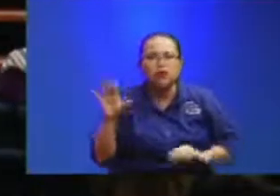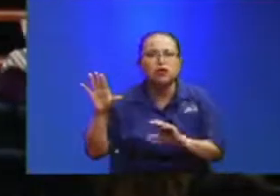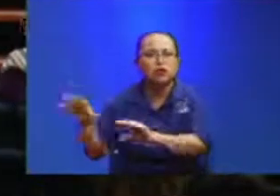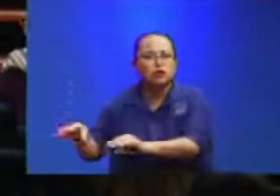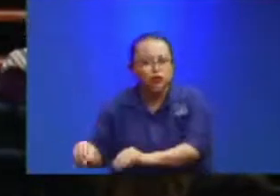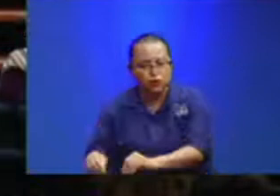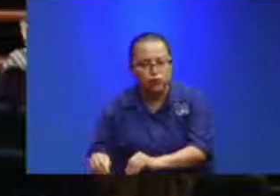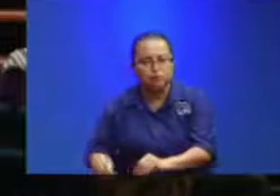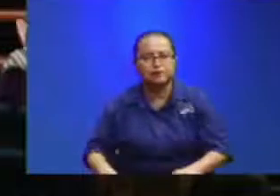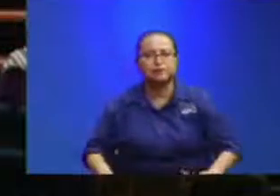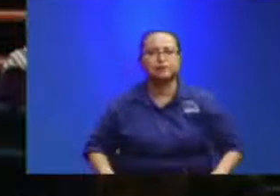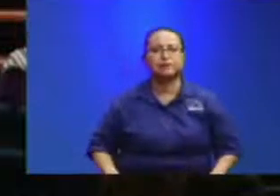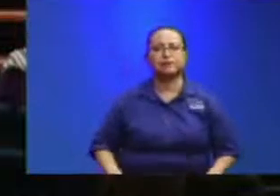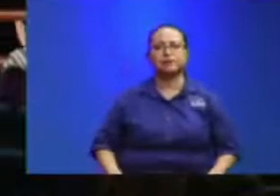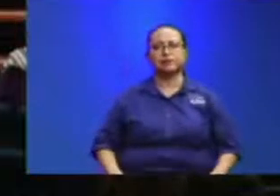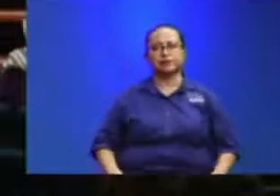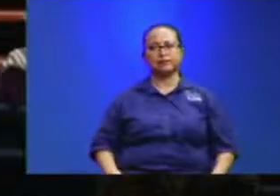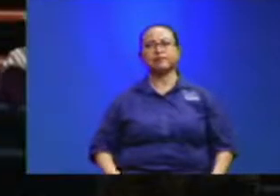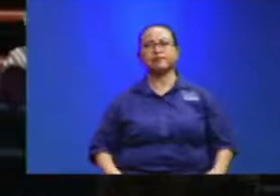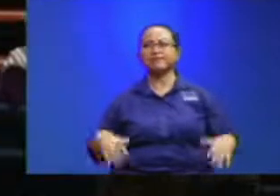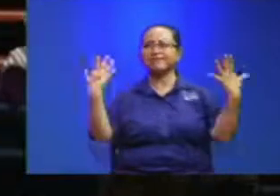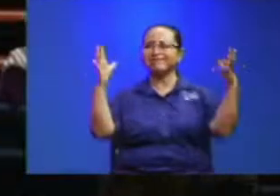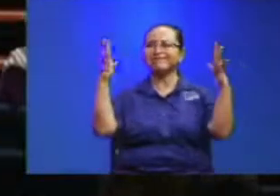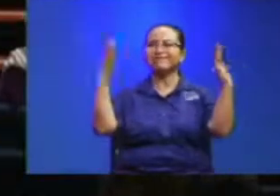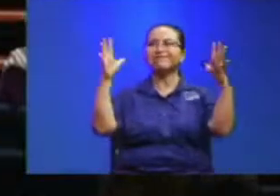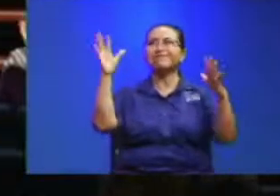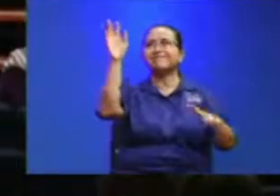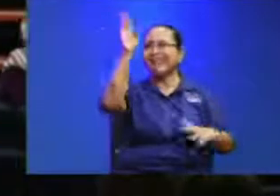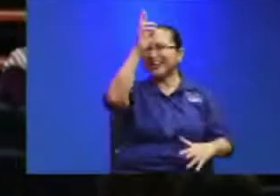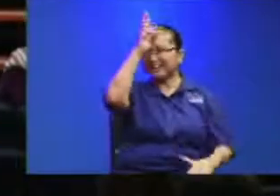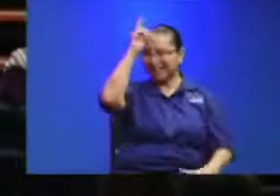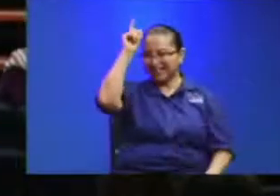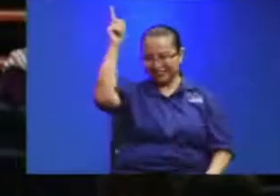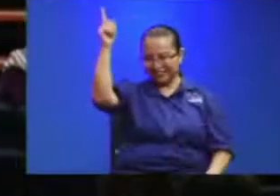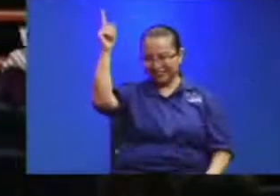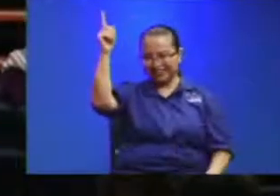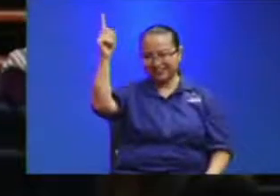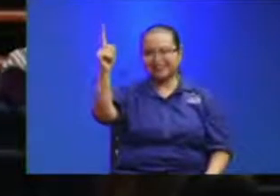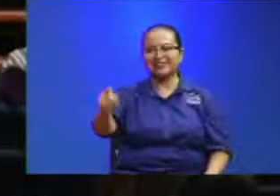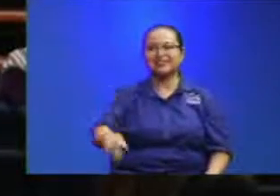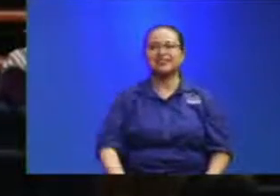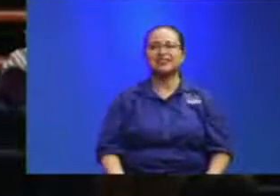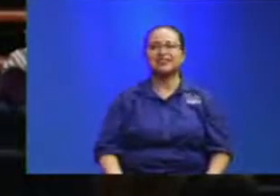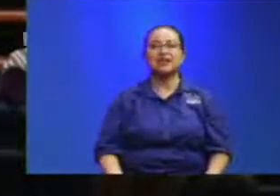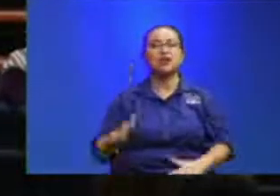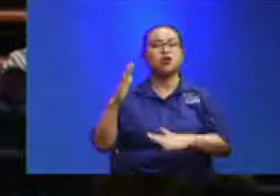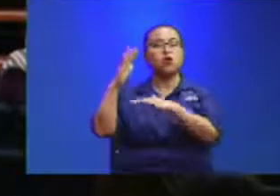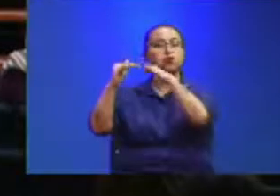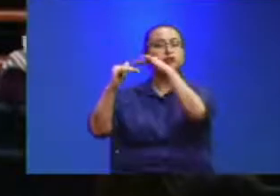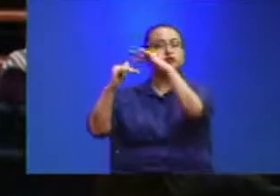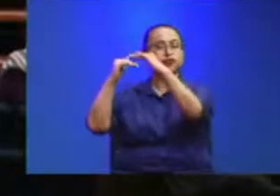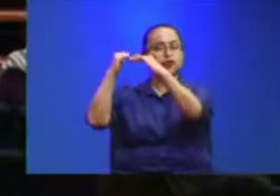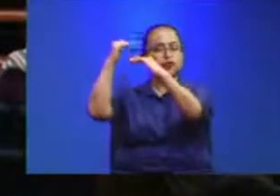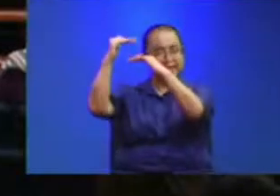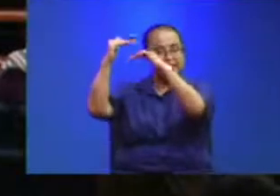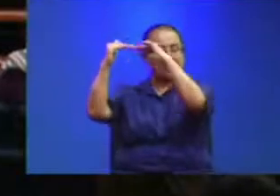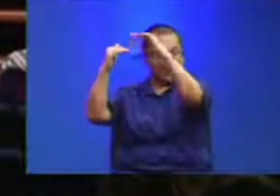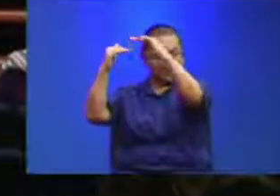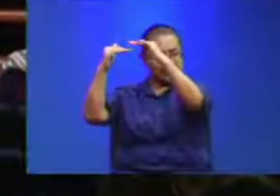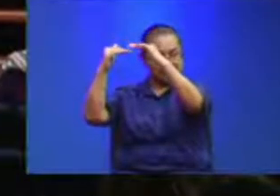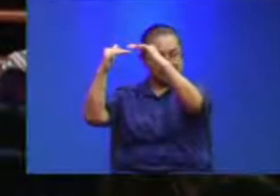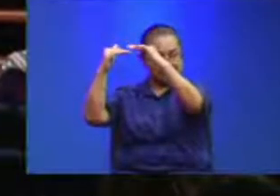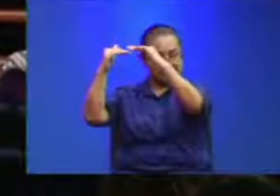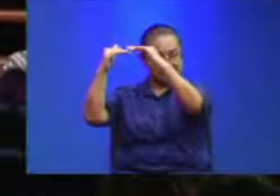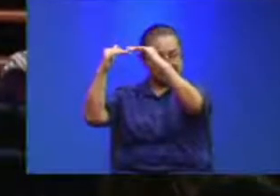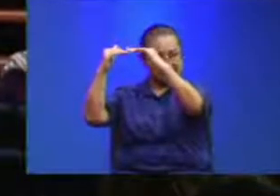darle un aplauso al rey bendito y ahora construir construir la casa